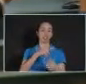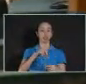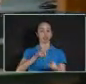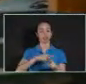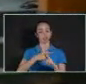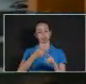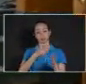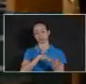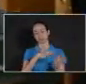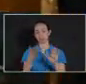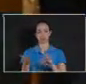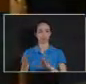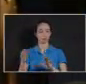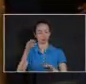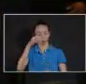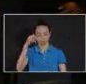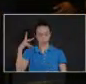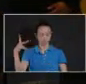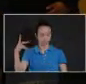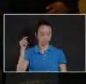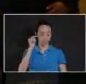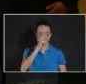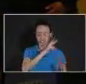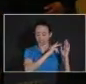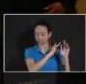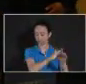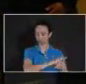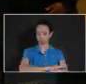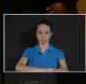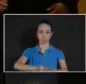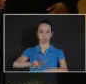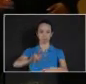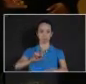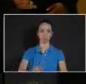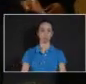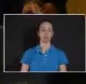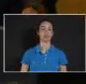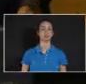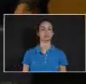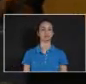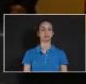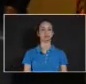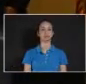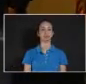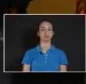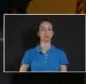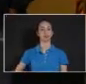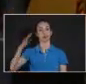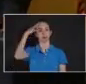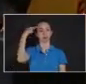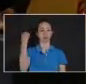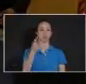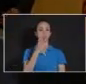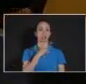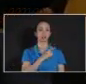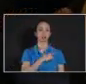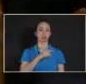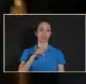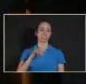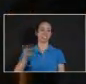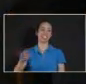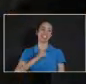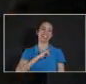Ok, el texto es este. El contexto ya se lo dije, porque el hermano que está a la par suya no lee la Biblia.